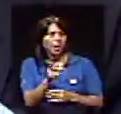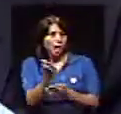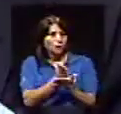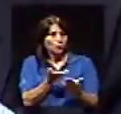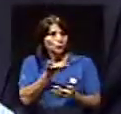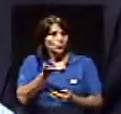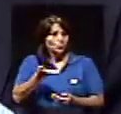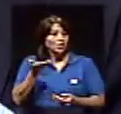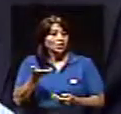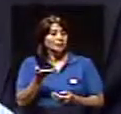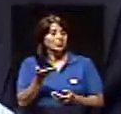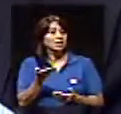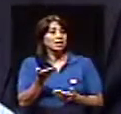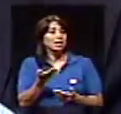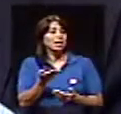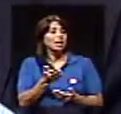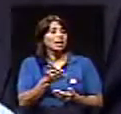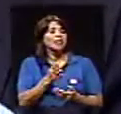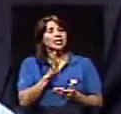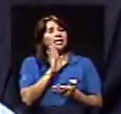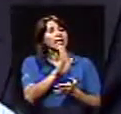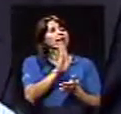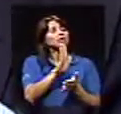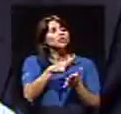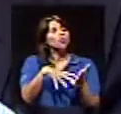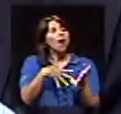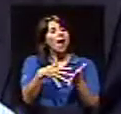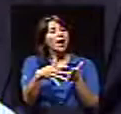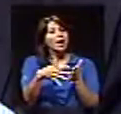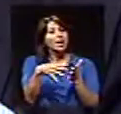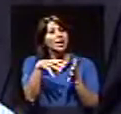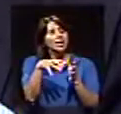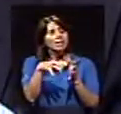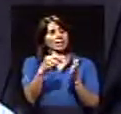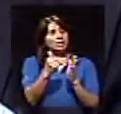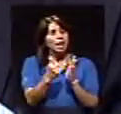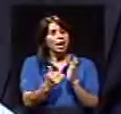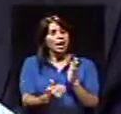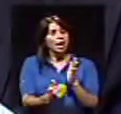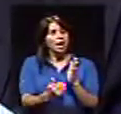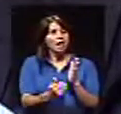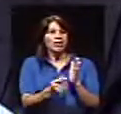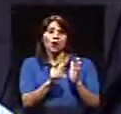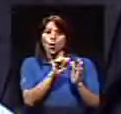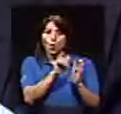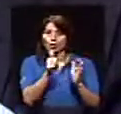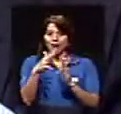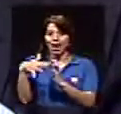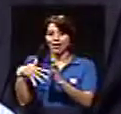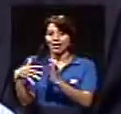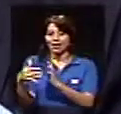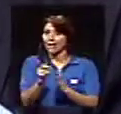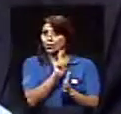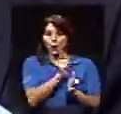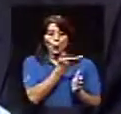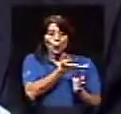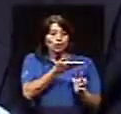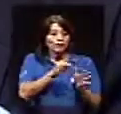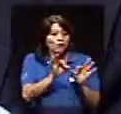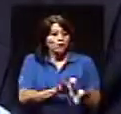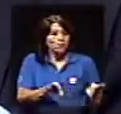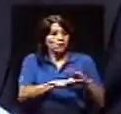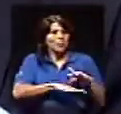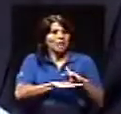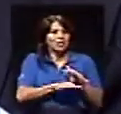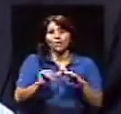está de las cosas fundamentales, sino de algunas específicas.